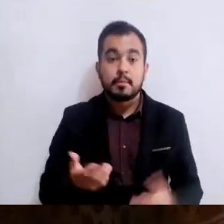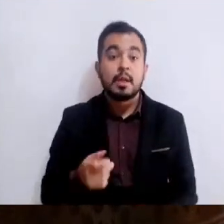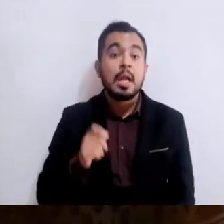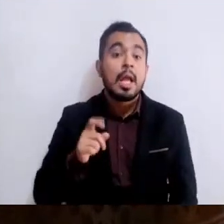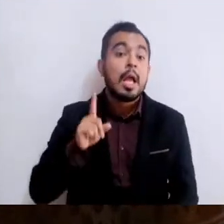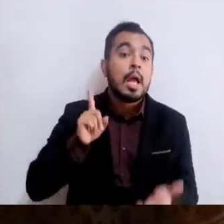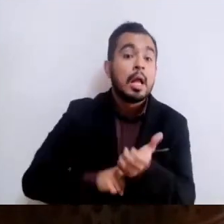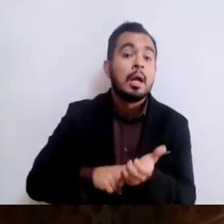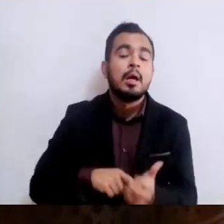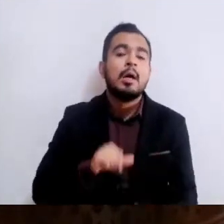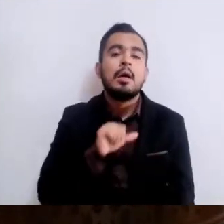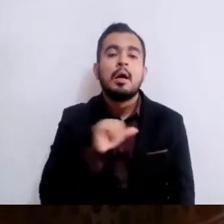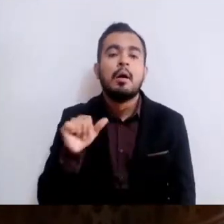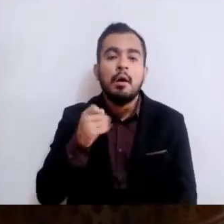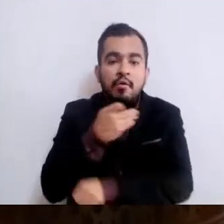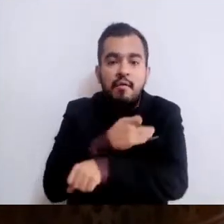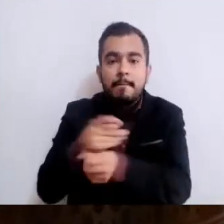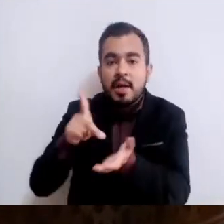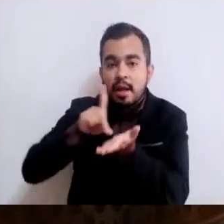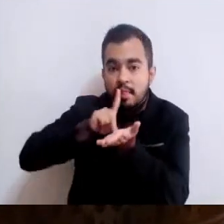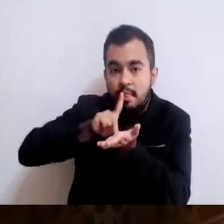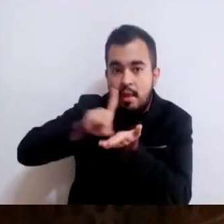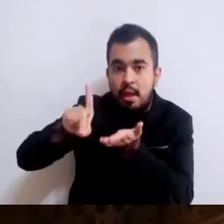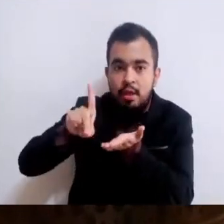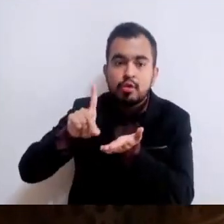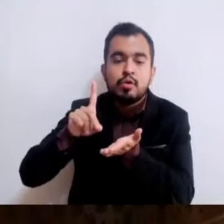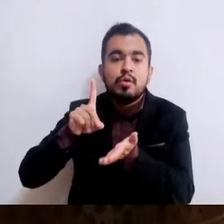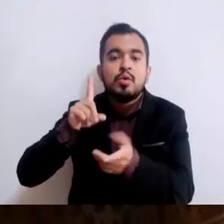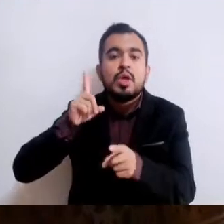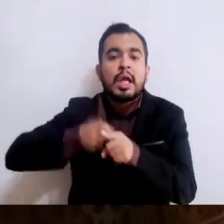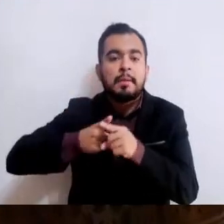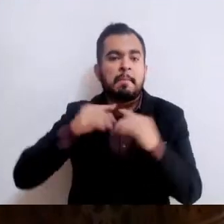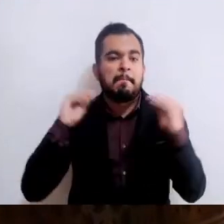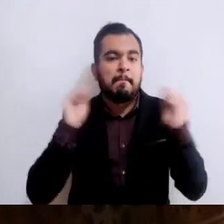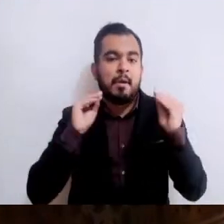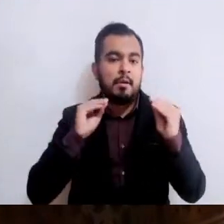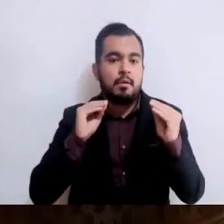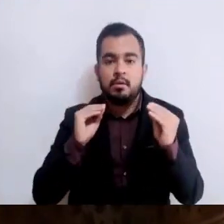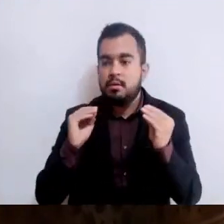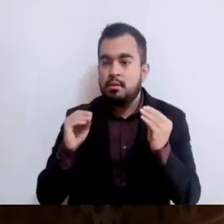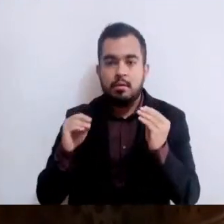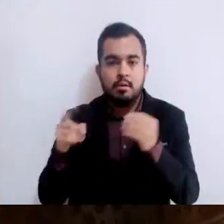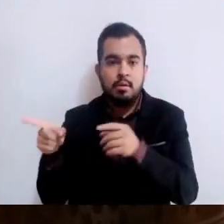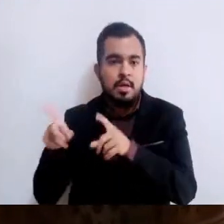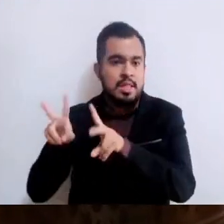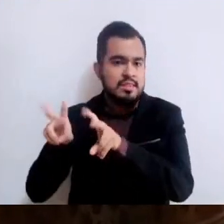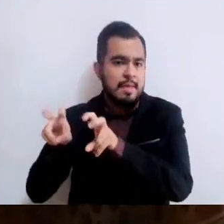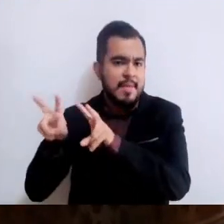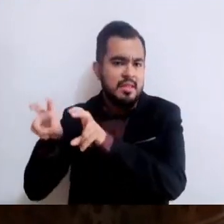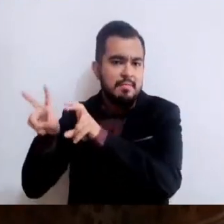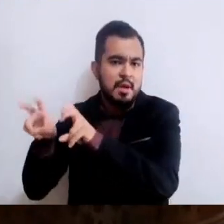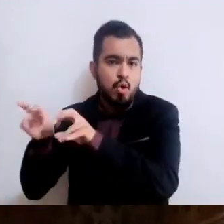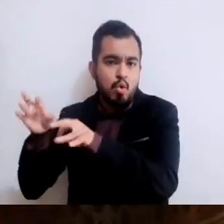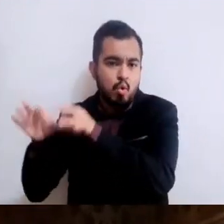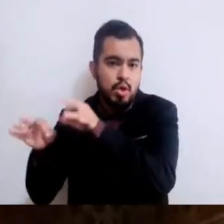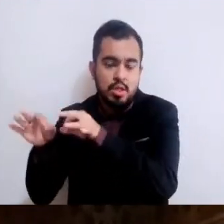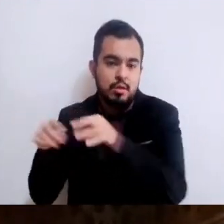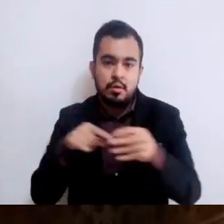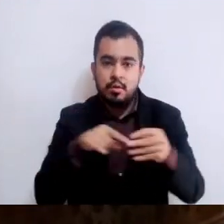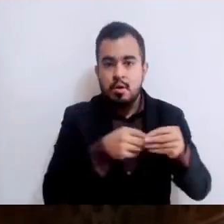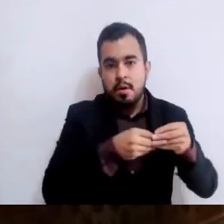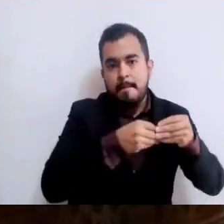derecho de familia se distingue del resto de las materias jurídicas por una innumerable cantidad de